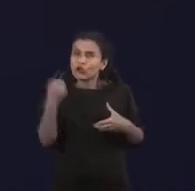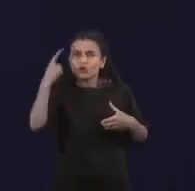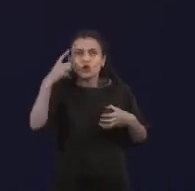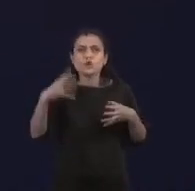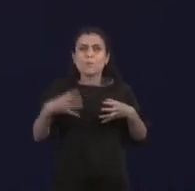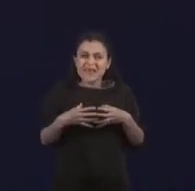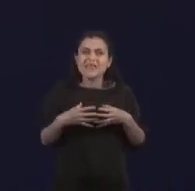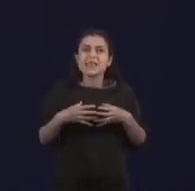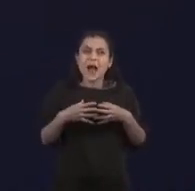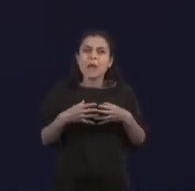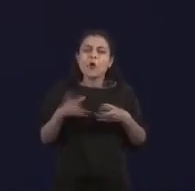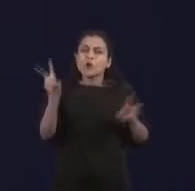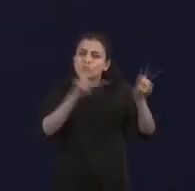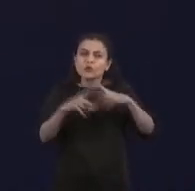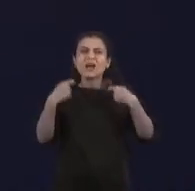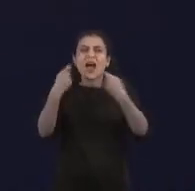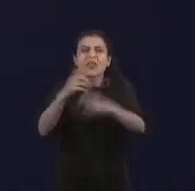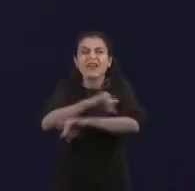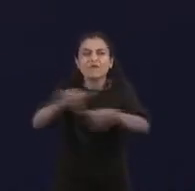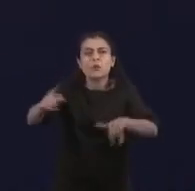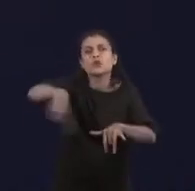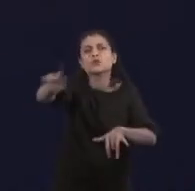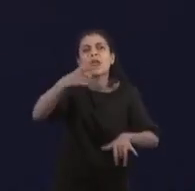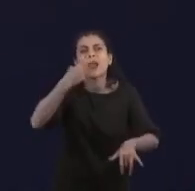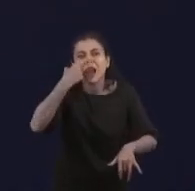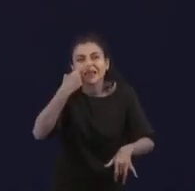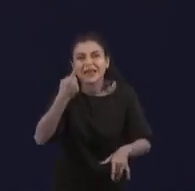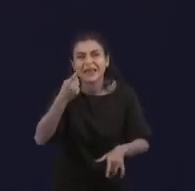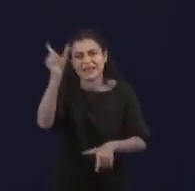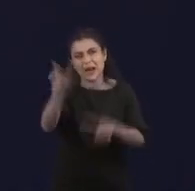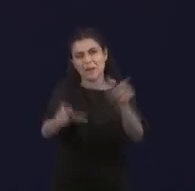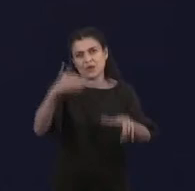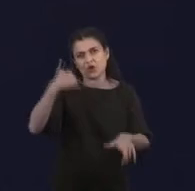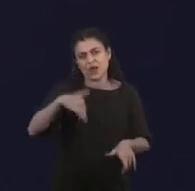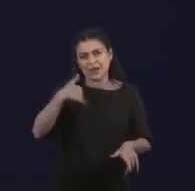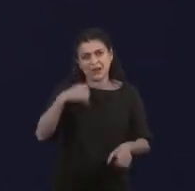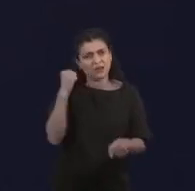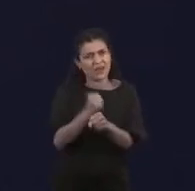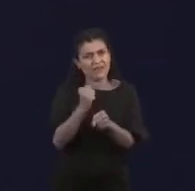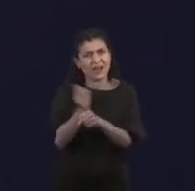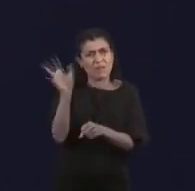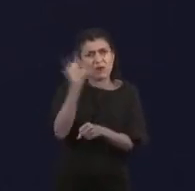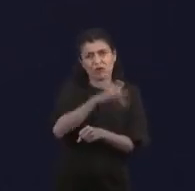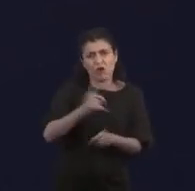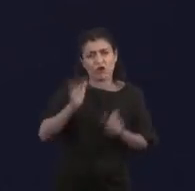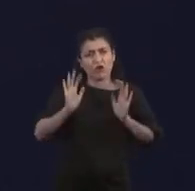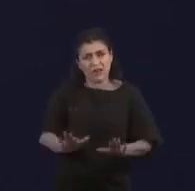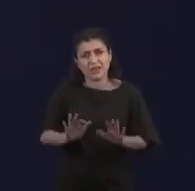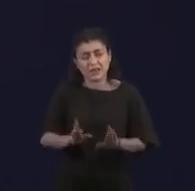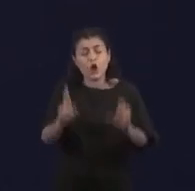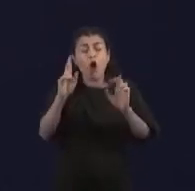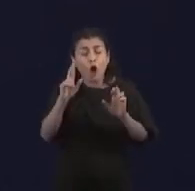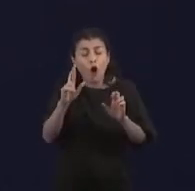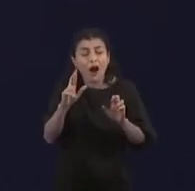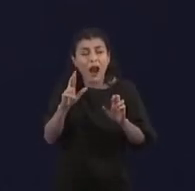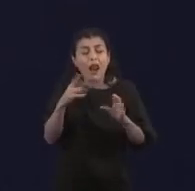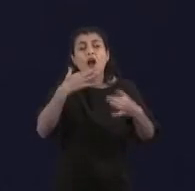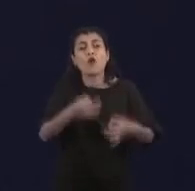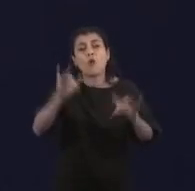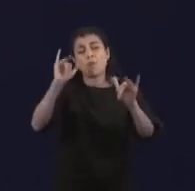pueda ser de mayor interés al ciudadano. Y trabajamos mucho para que eso así ocurra, así que espero que eso esté